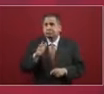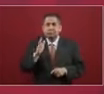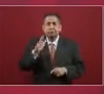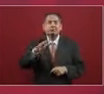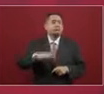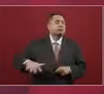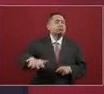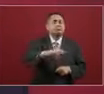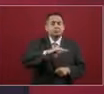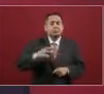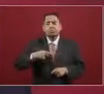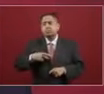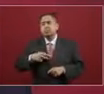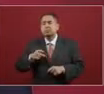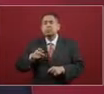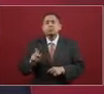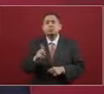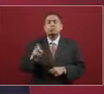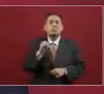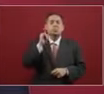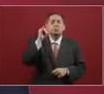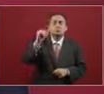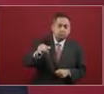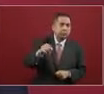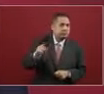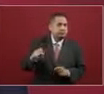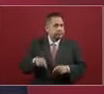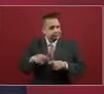con ese